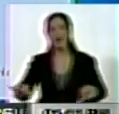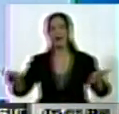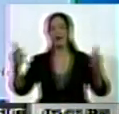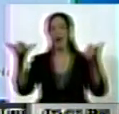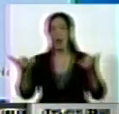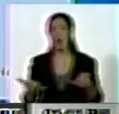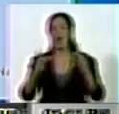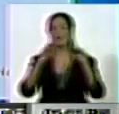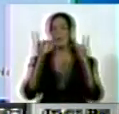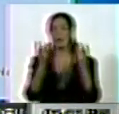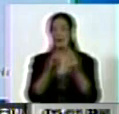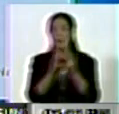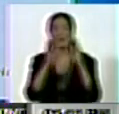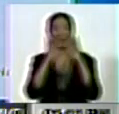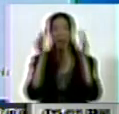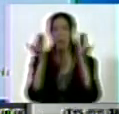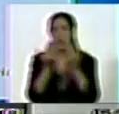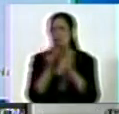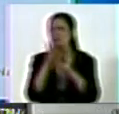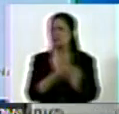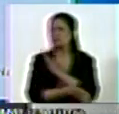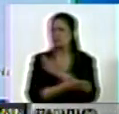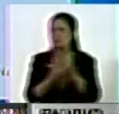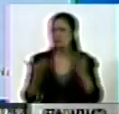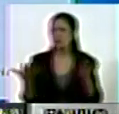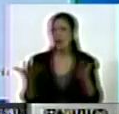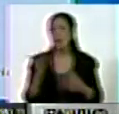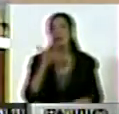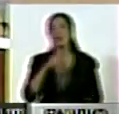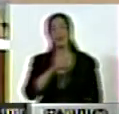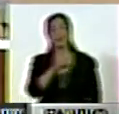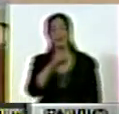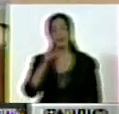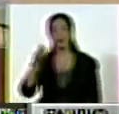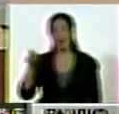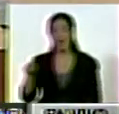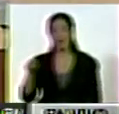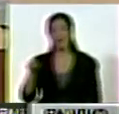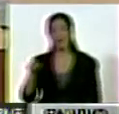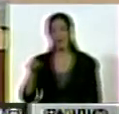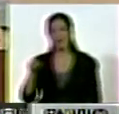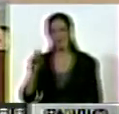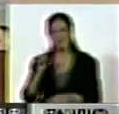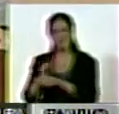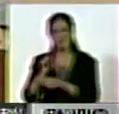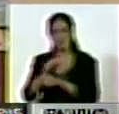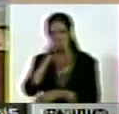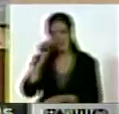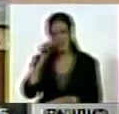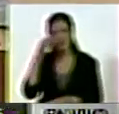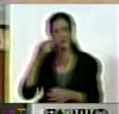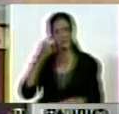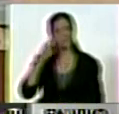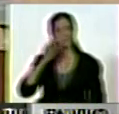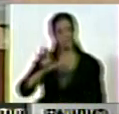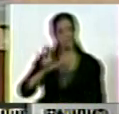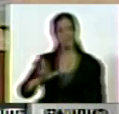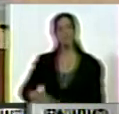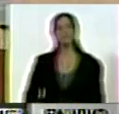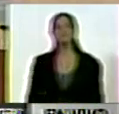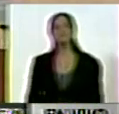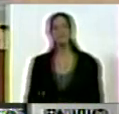el Departamento del Tesoro al mundo es: si usted combate el narcotráfico, se las va a ver con nosotros.